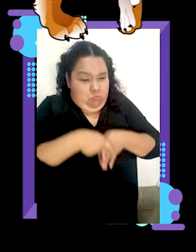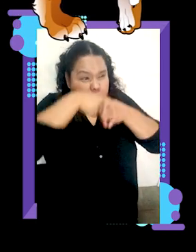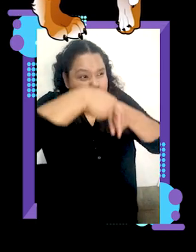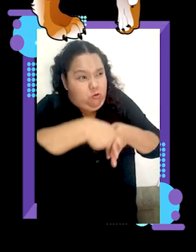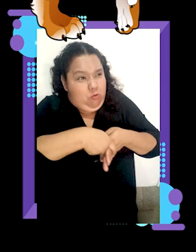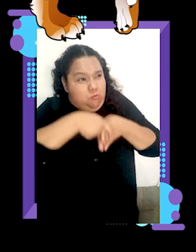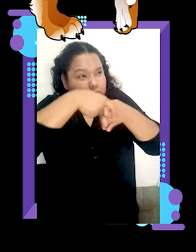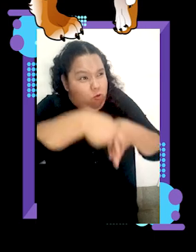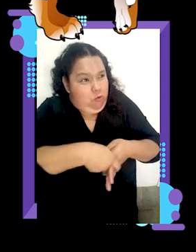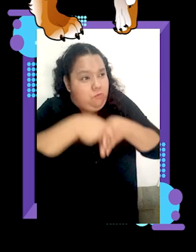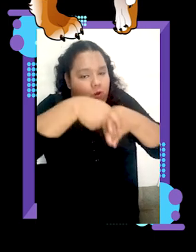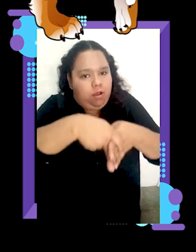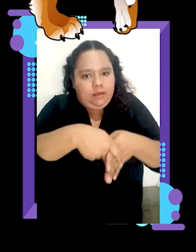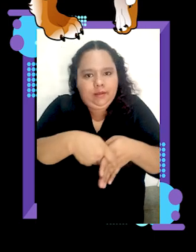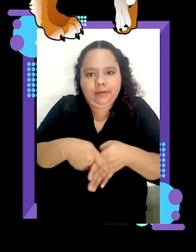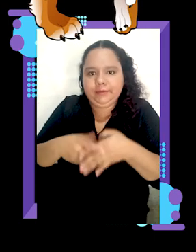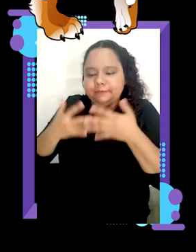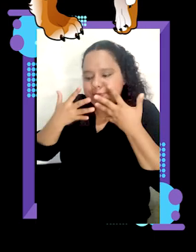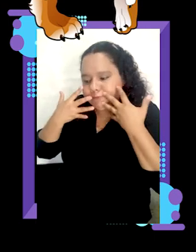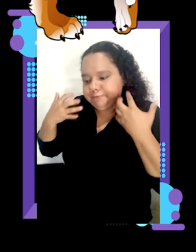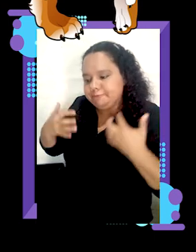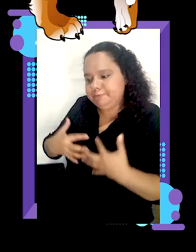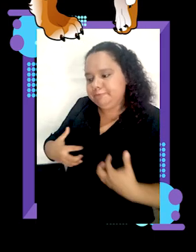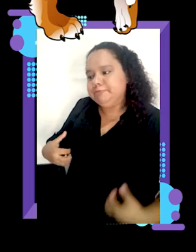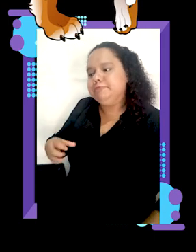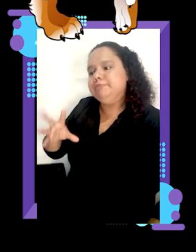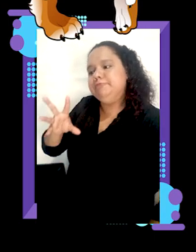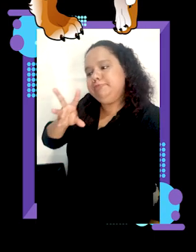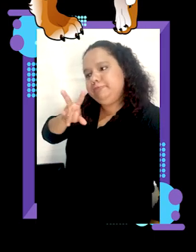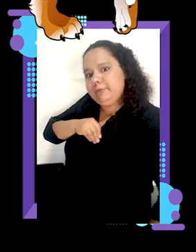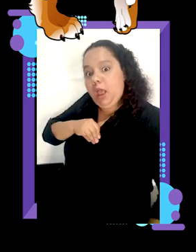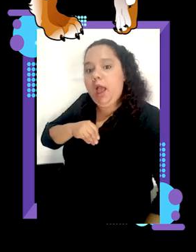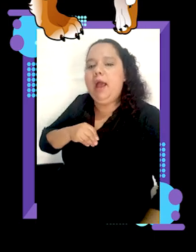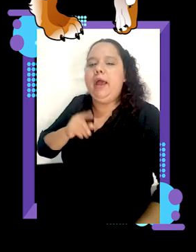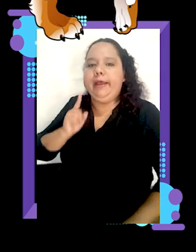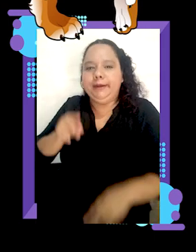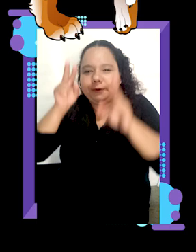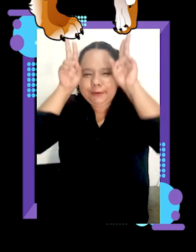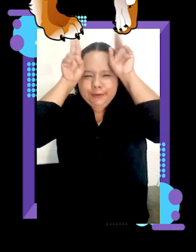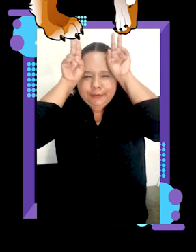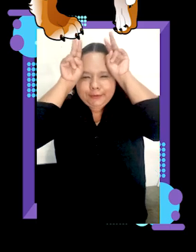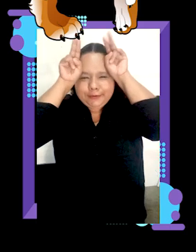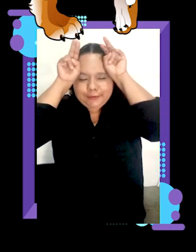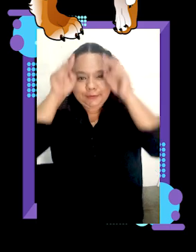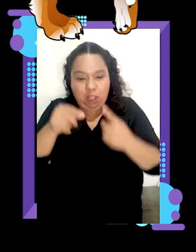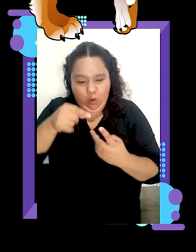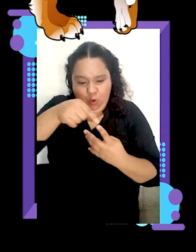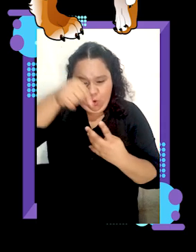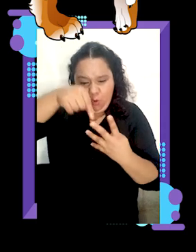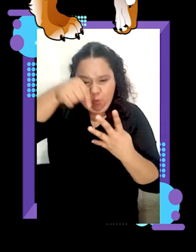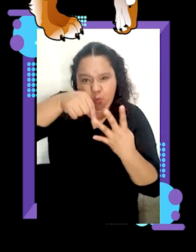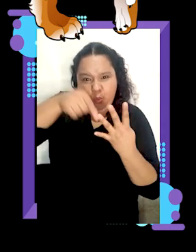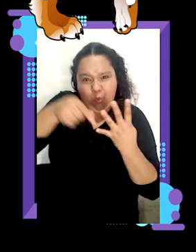el tigre aceptó, pero el tío conejo le puso unas puyas en el cuerpo y le dolían